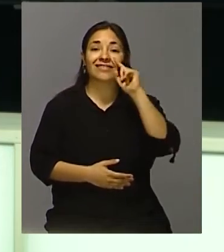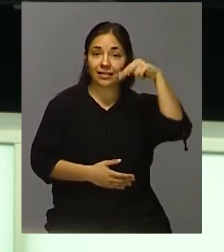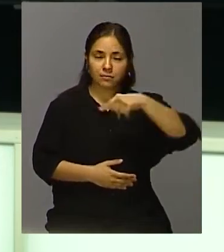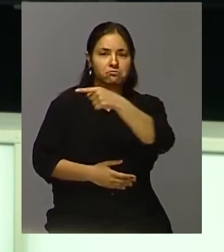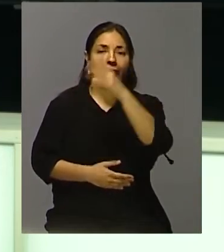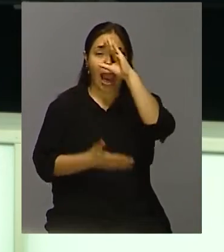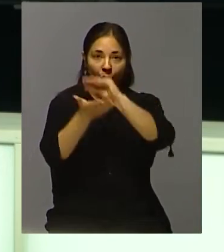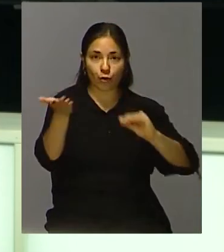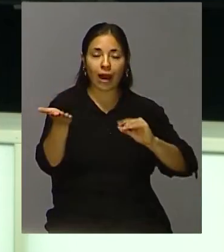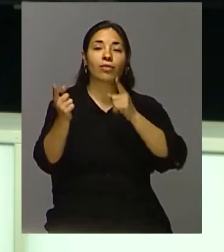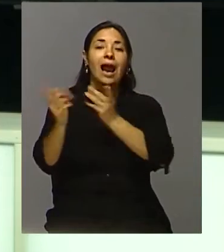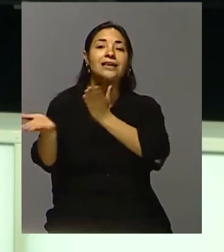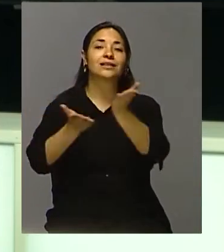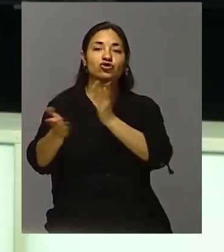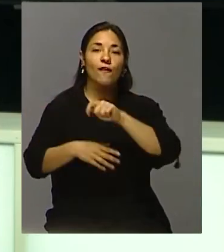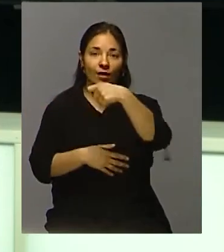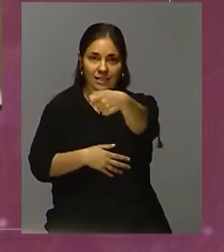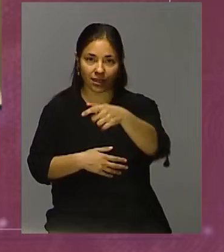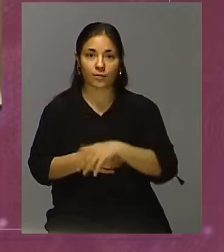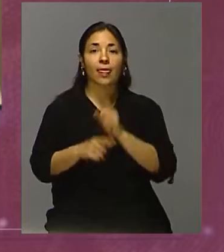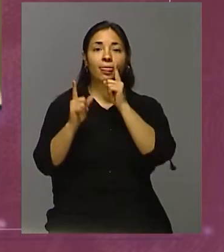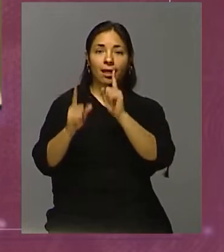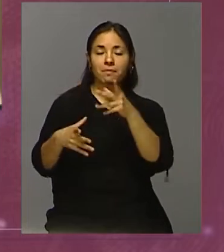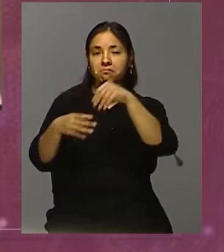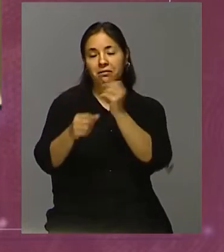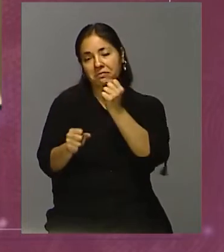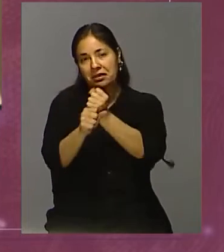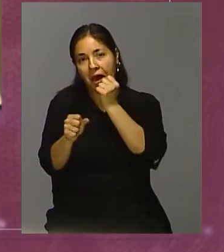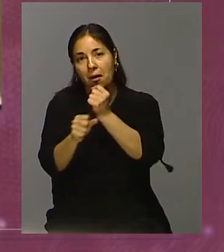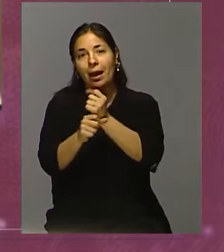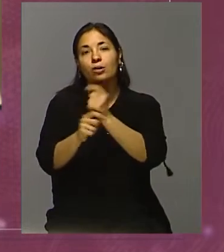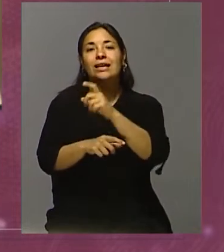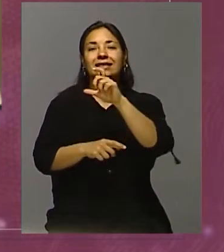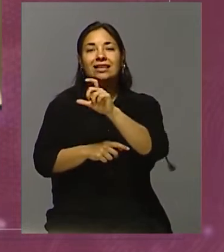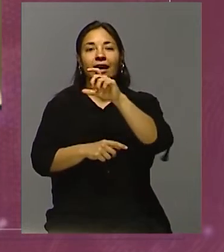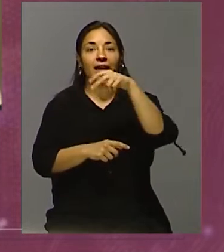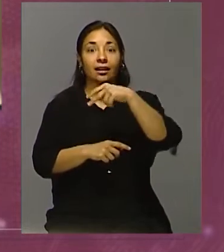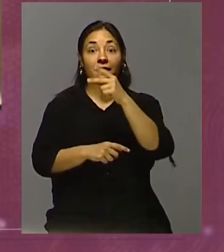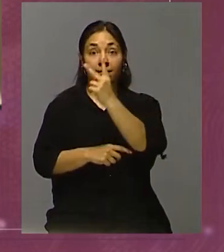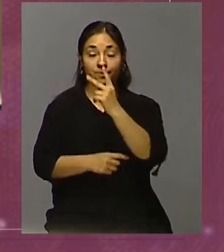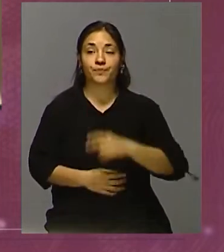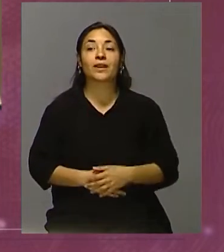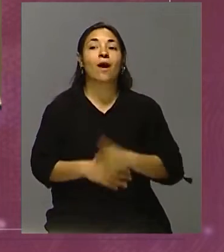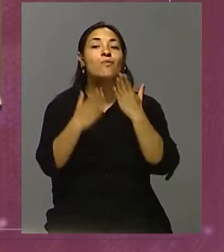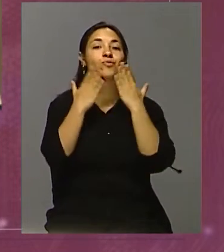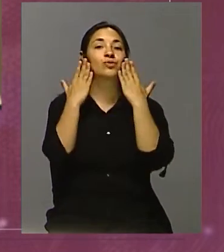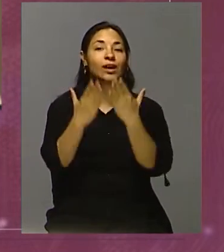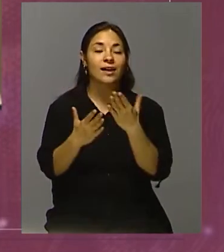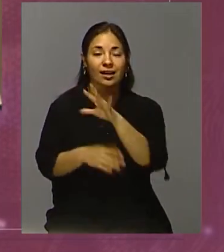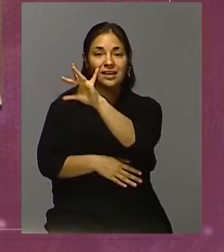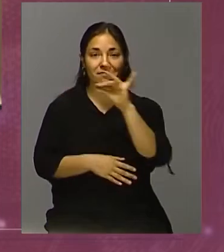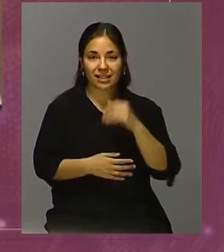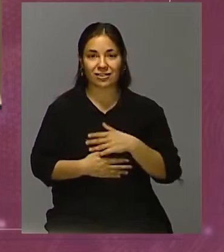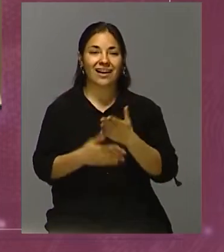Comisión Nacional de Valores. Arturo, buenas noches, bienvenido, muchas gracias por aceptar nuestra invitación. Buenas noches, Claudia. Gracias a ustedes